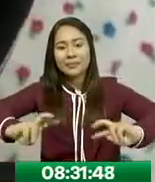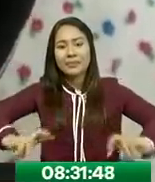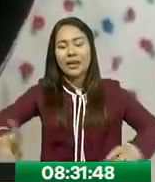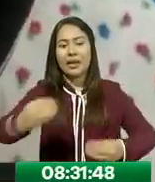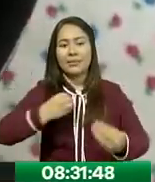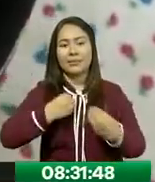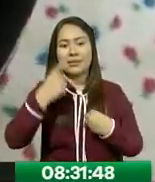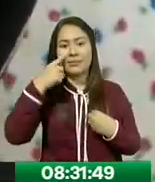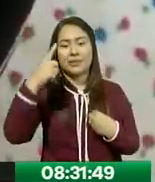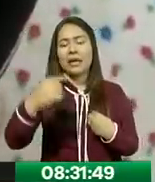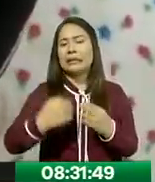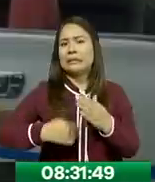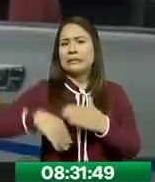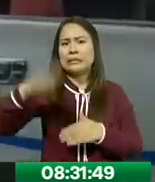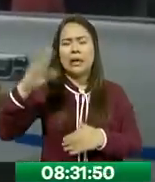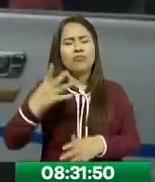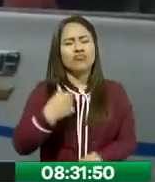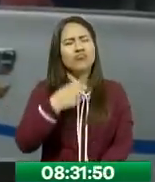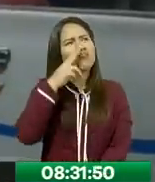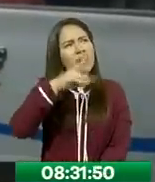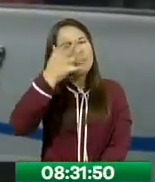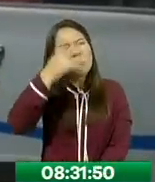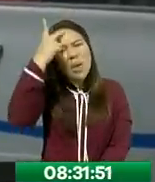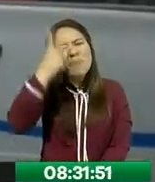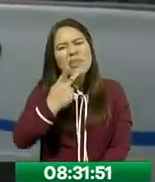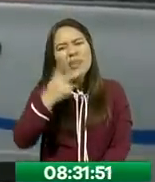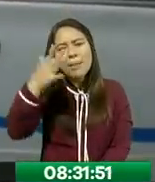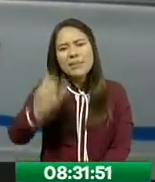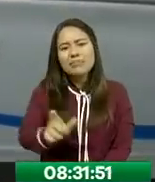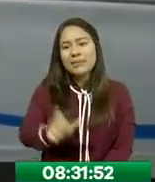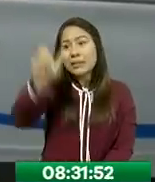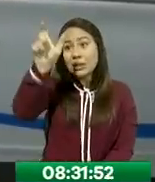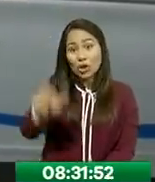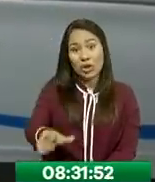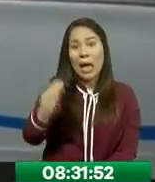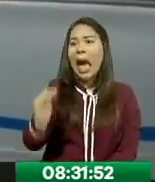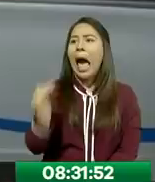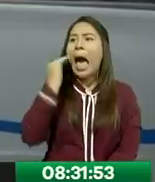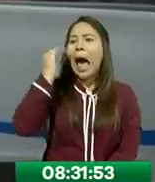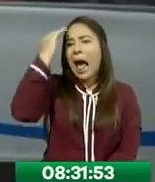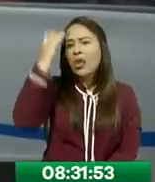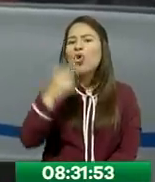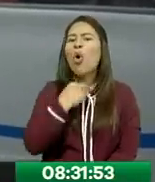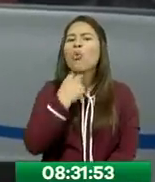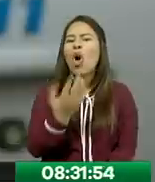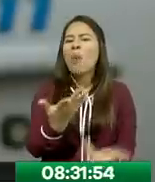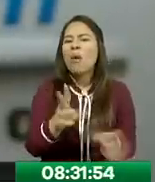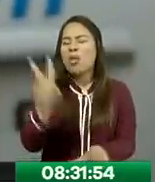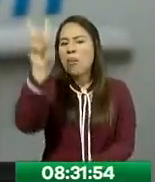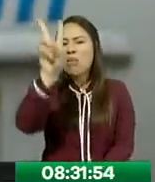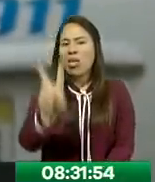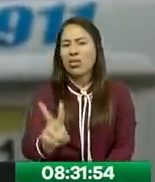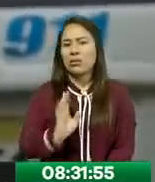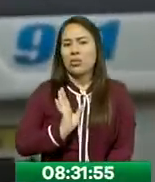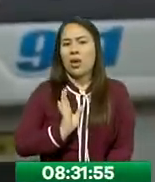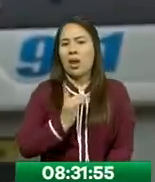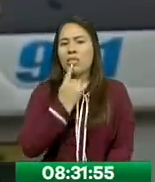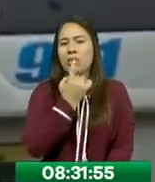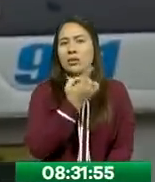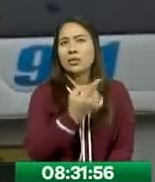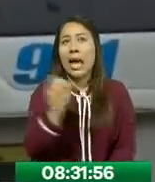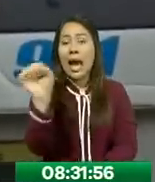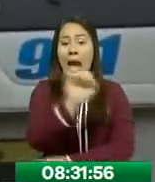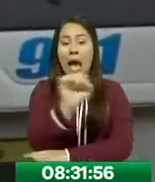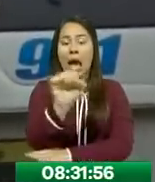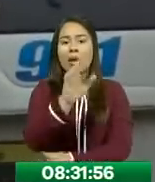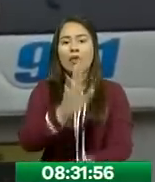también alto, así también era. En una persecución, la policía logró detener a quien conducía el vehículo en el que huyeron, un